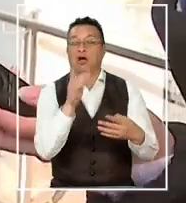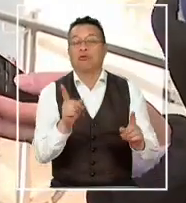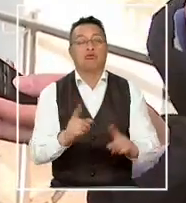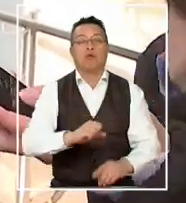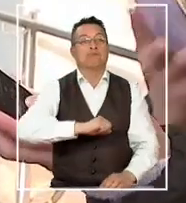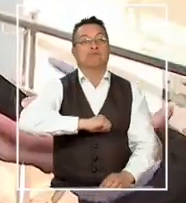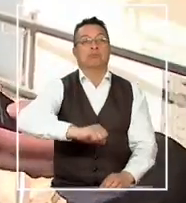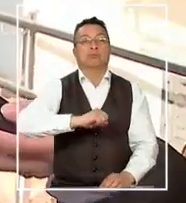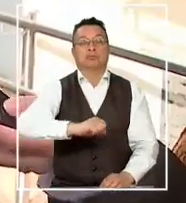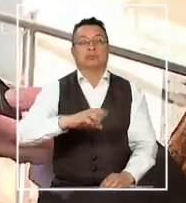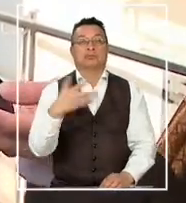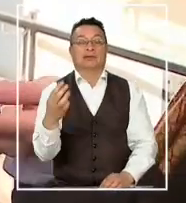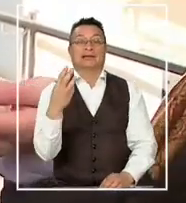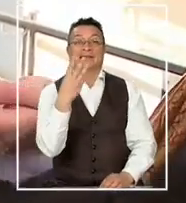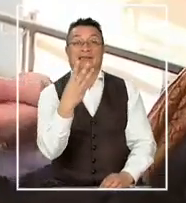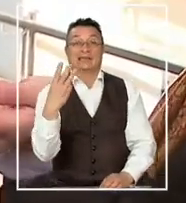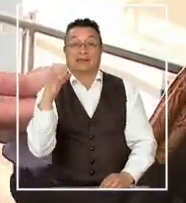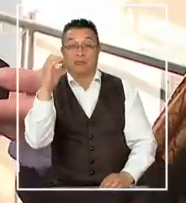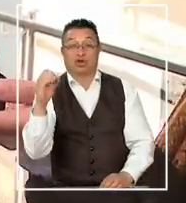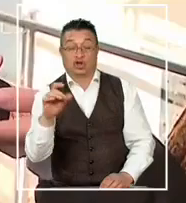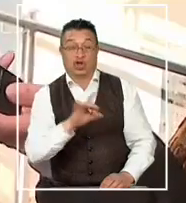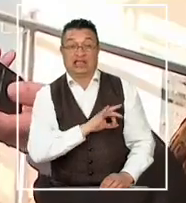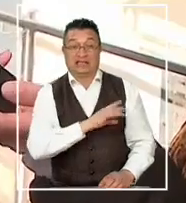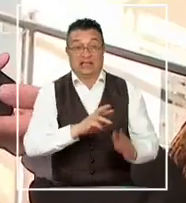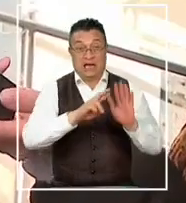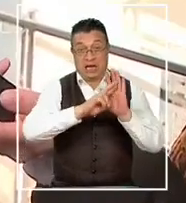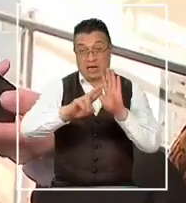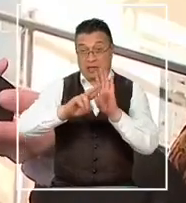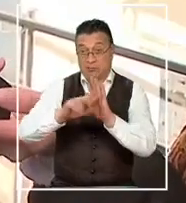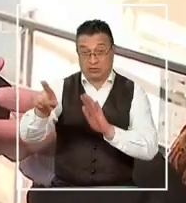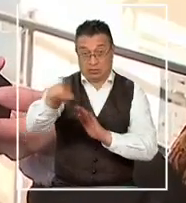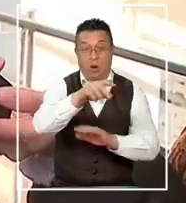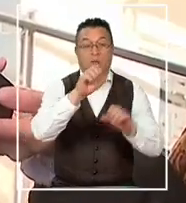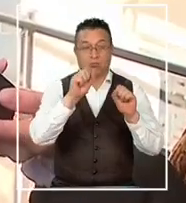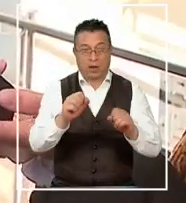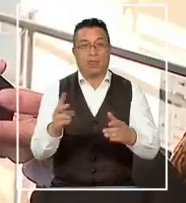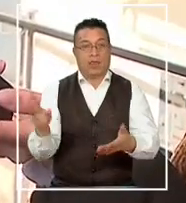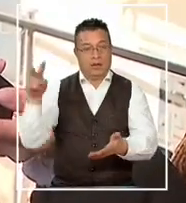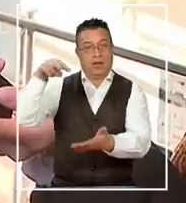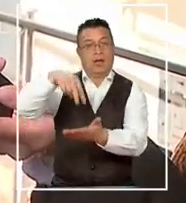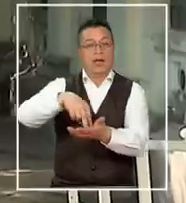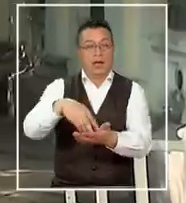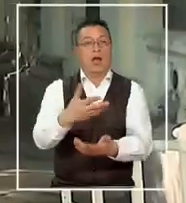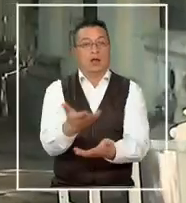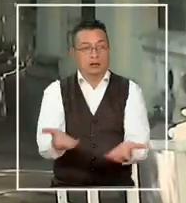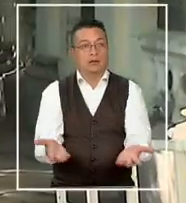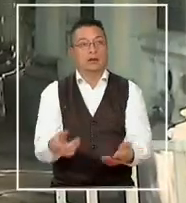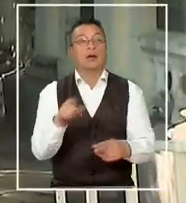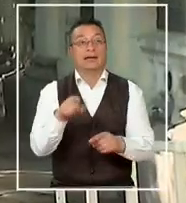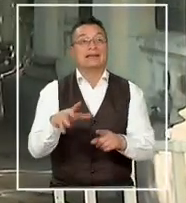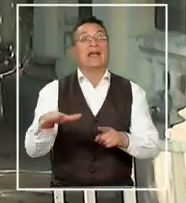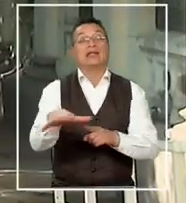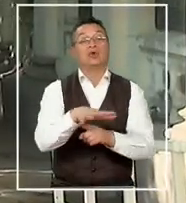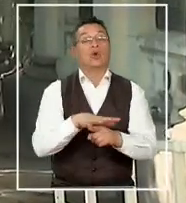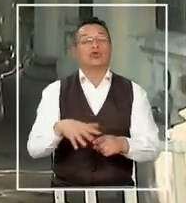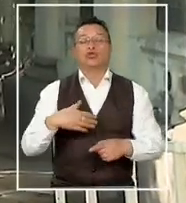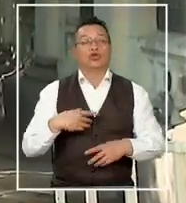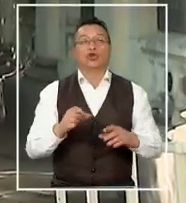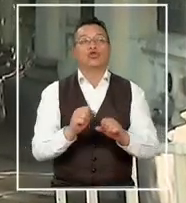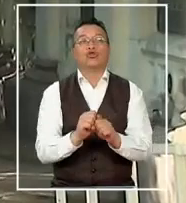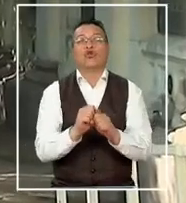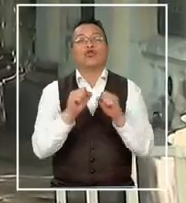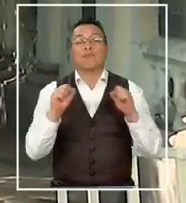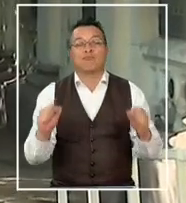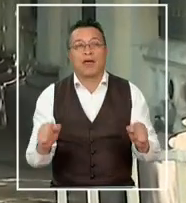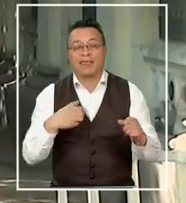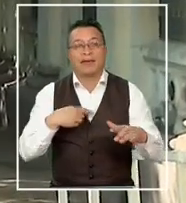y que ese tercio de chileno y chilena que representamos también pueda estar representada en esas presidencias. Esa situación nosotros no hemos tenido posibilidad tampoco